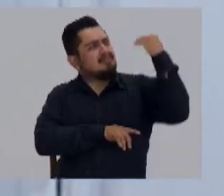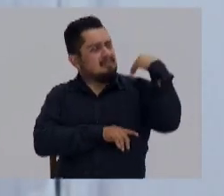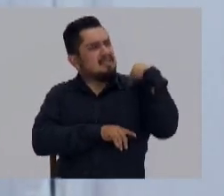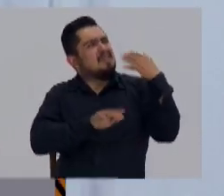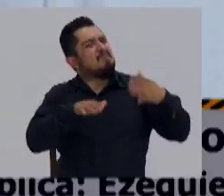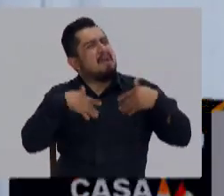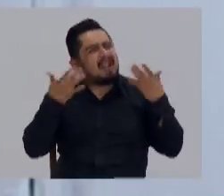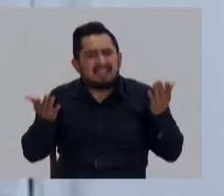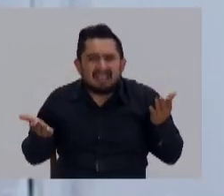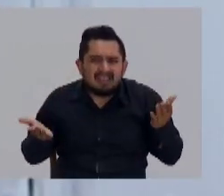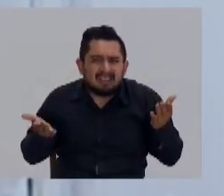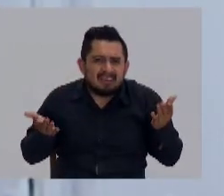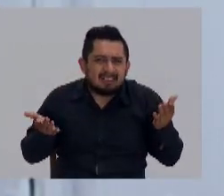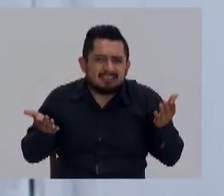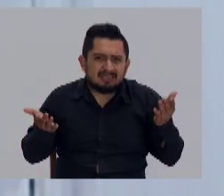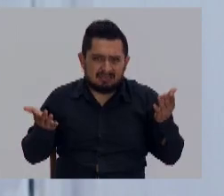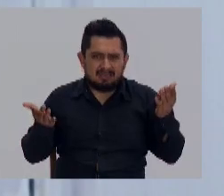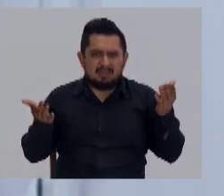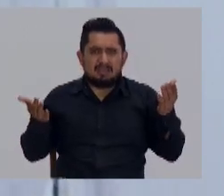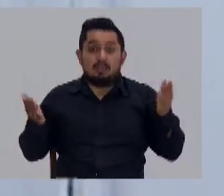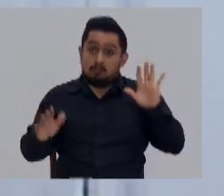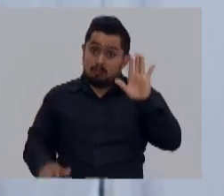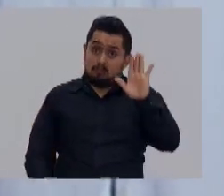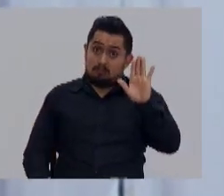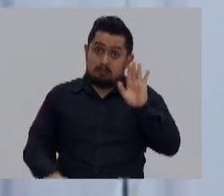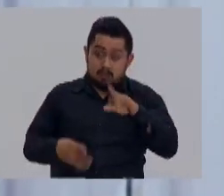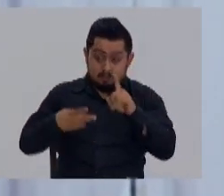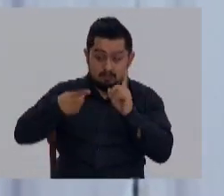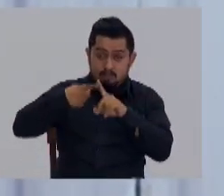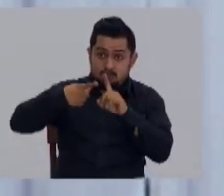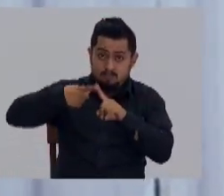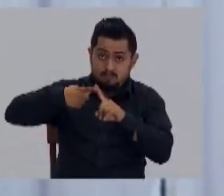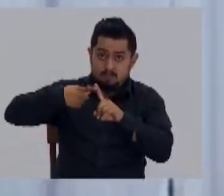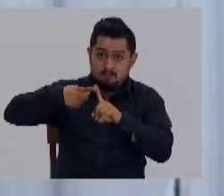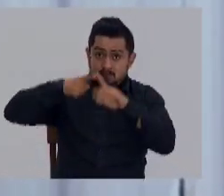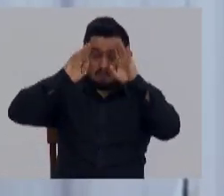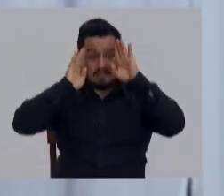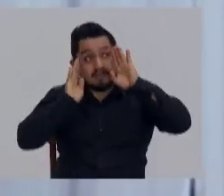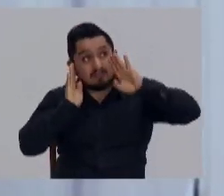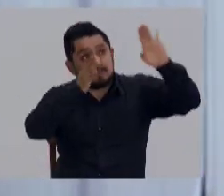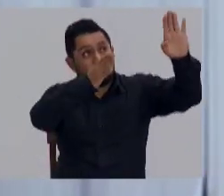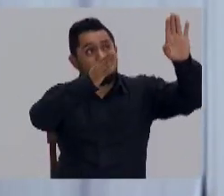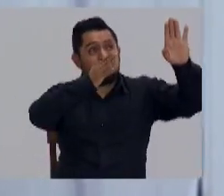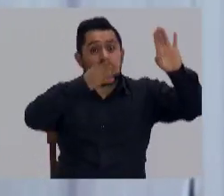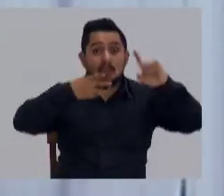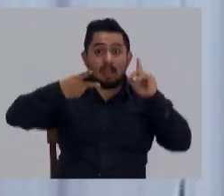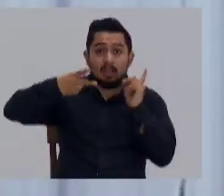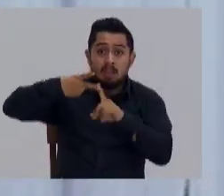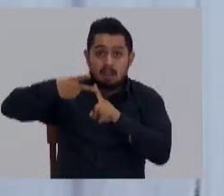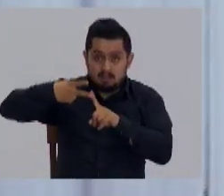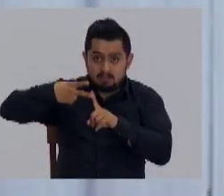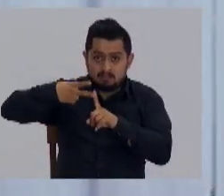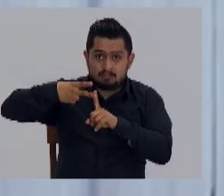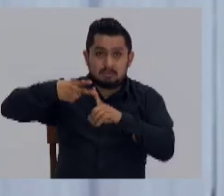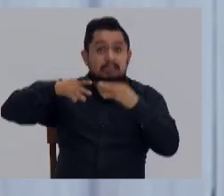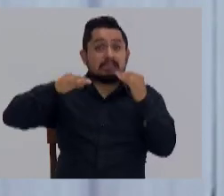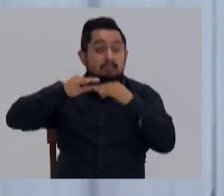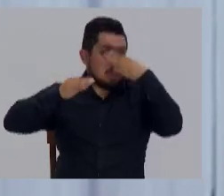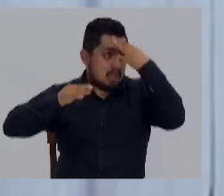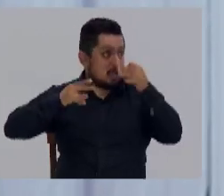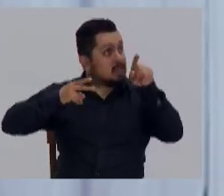llama? Ya dijimos, tenemos que escuchar su voz y tenemos que